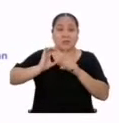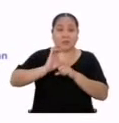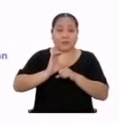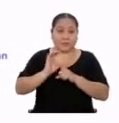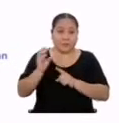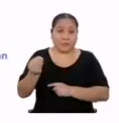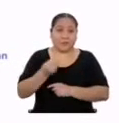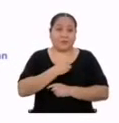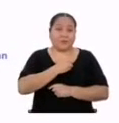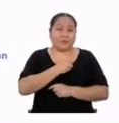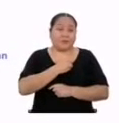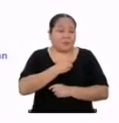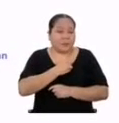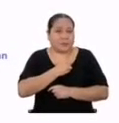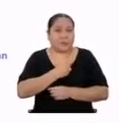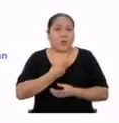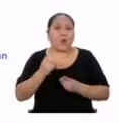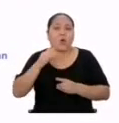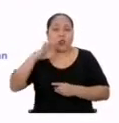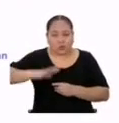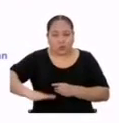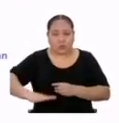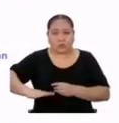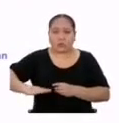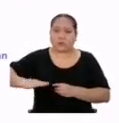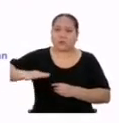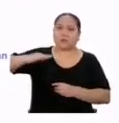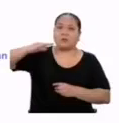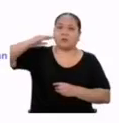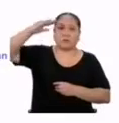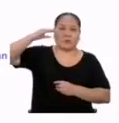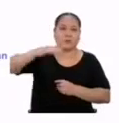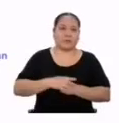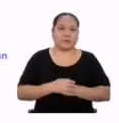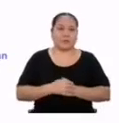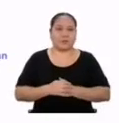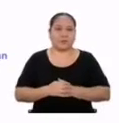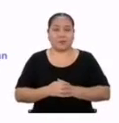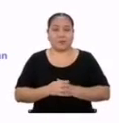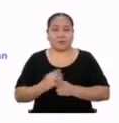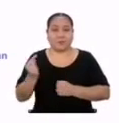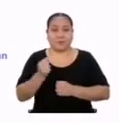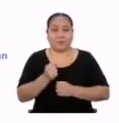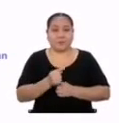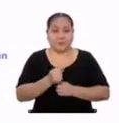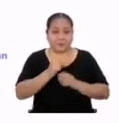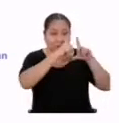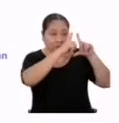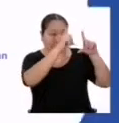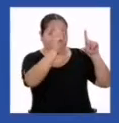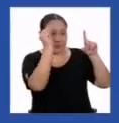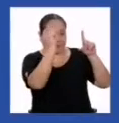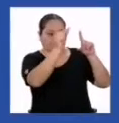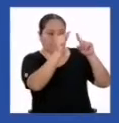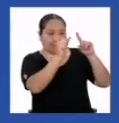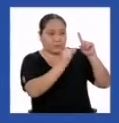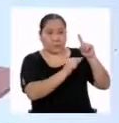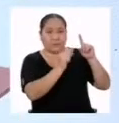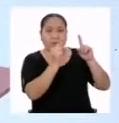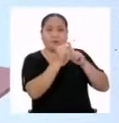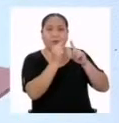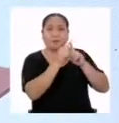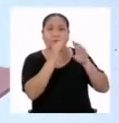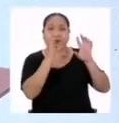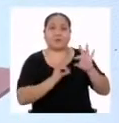desde la niñez. Además, en el cuerpo de texto están resaltadas unas palabras clave. ¿Qué nos indican? El